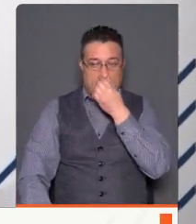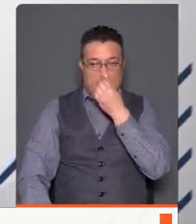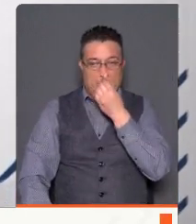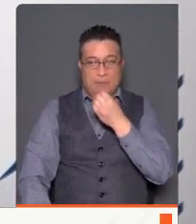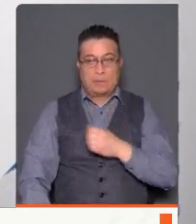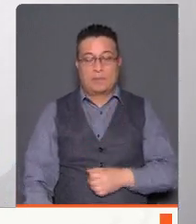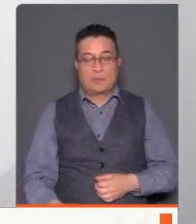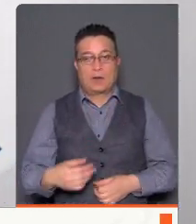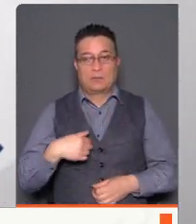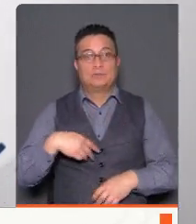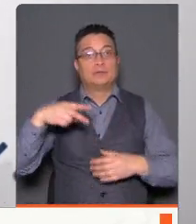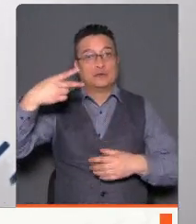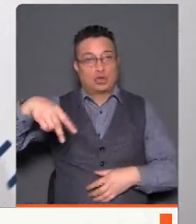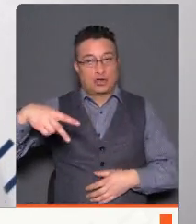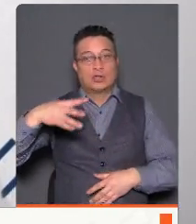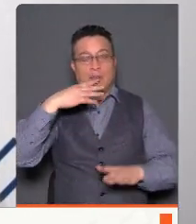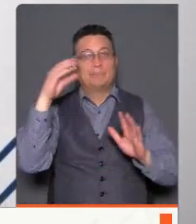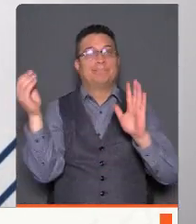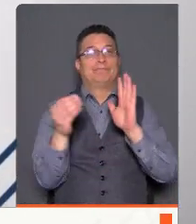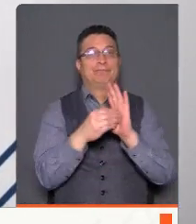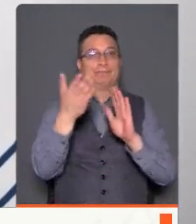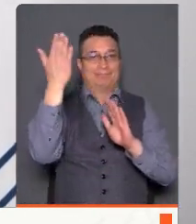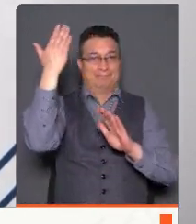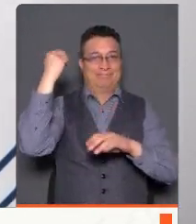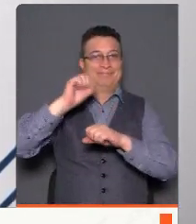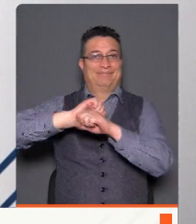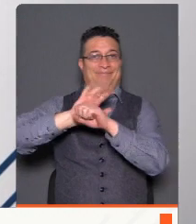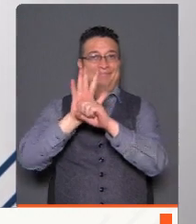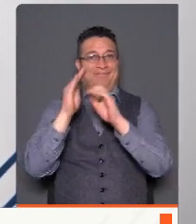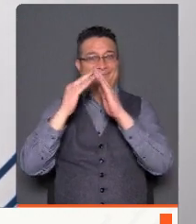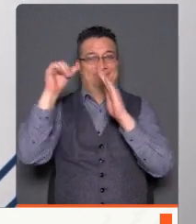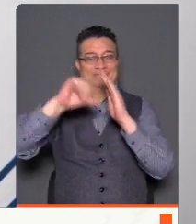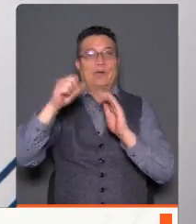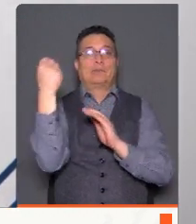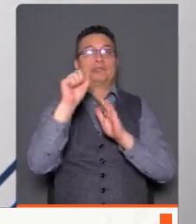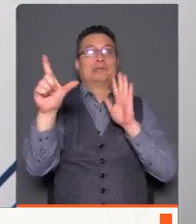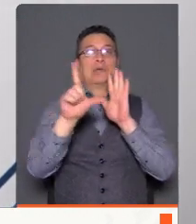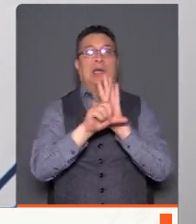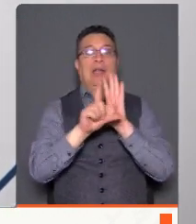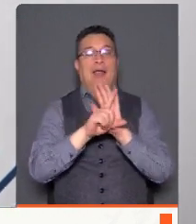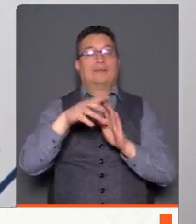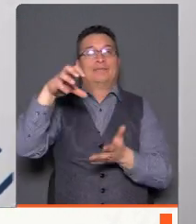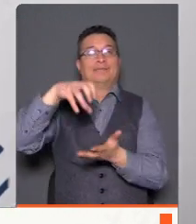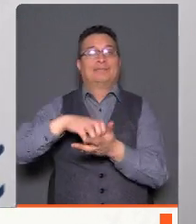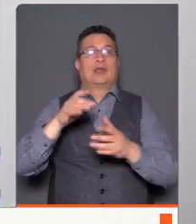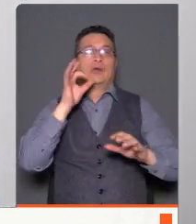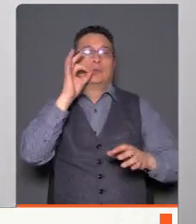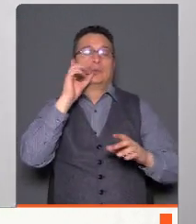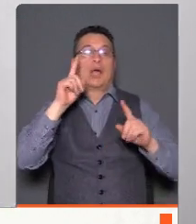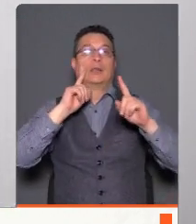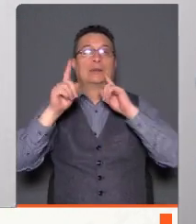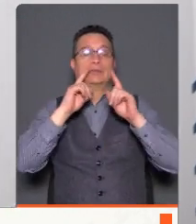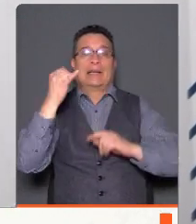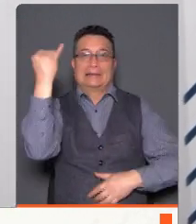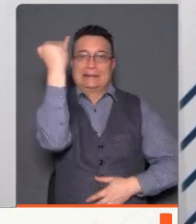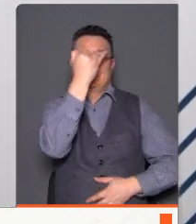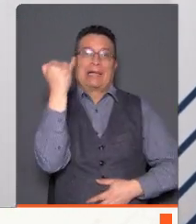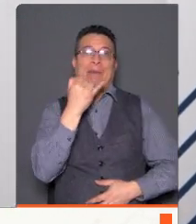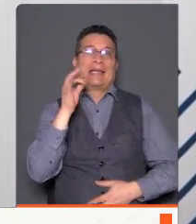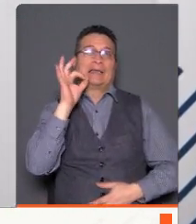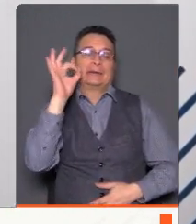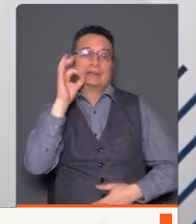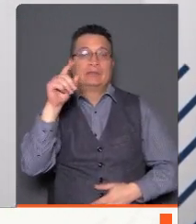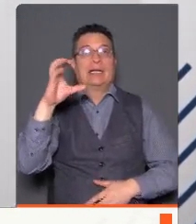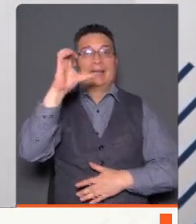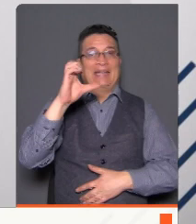Fue la noticia que marcó un periodo de la pandemia. Las fiestas ilegales realizadas en la localidad de Cachagua, en Zapallar, en enero de